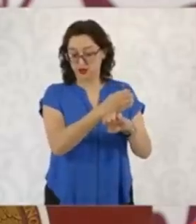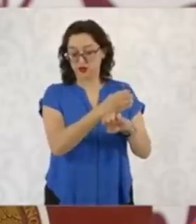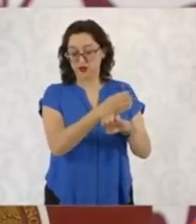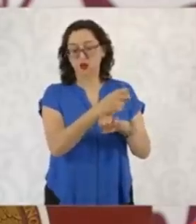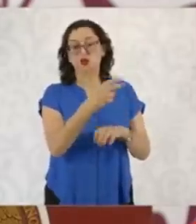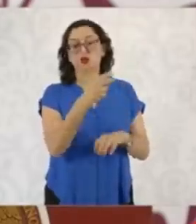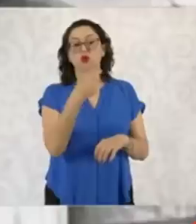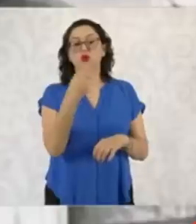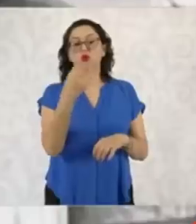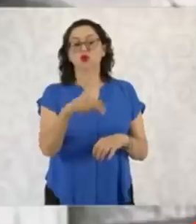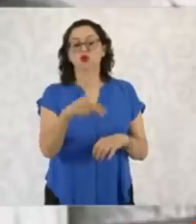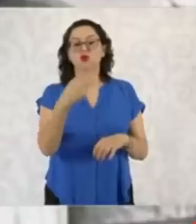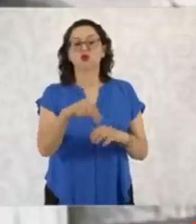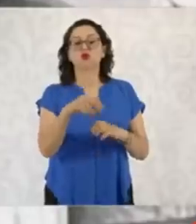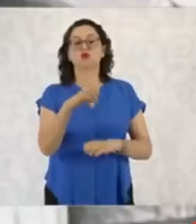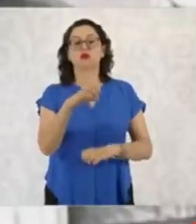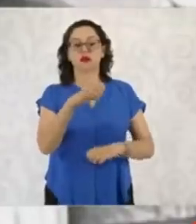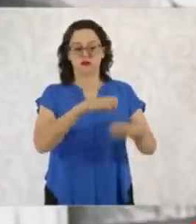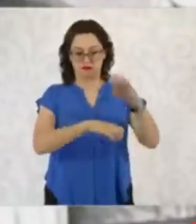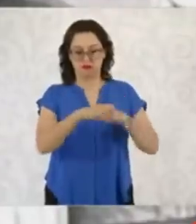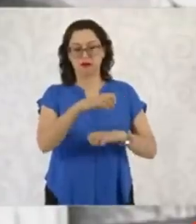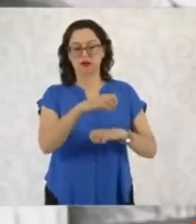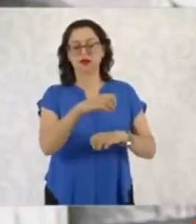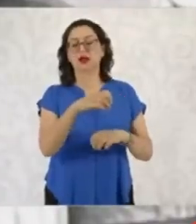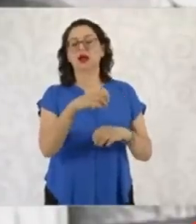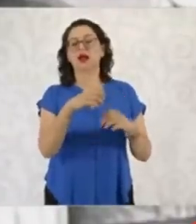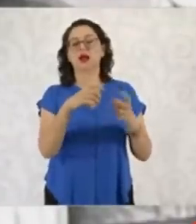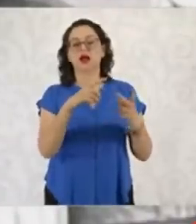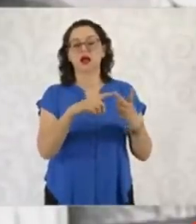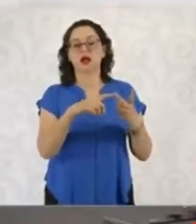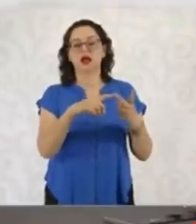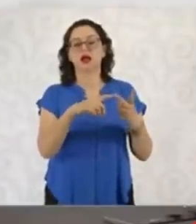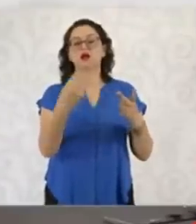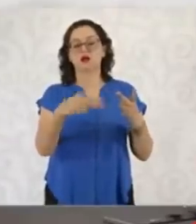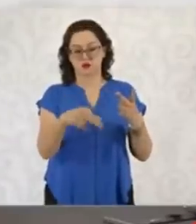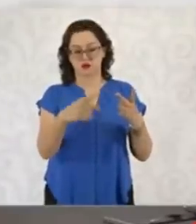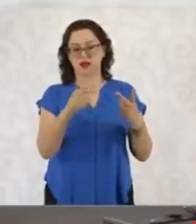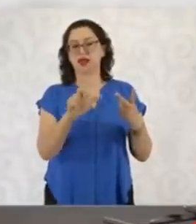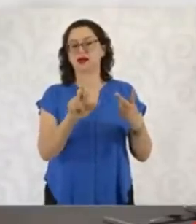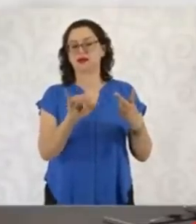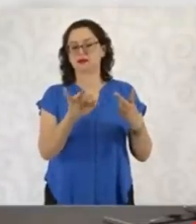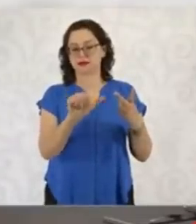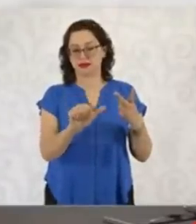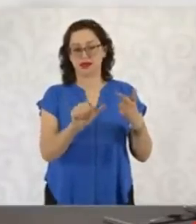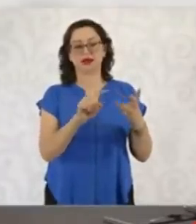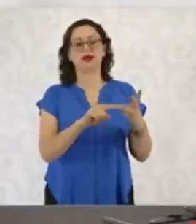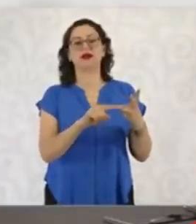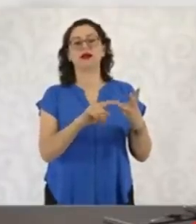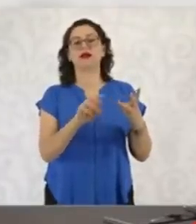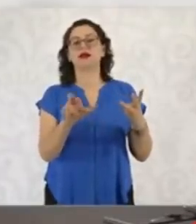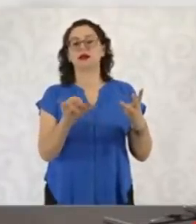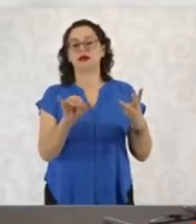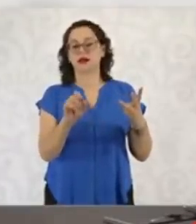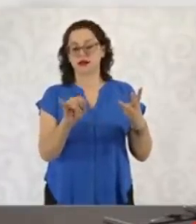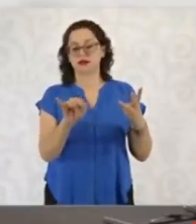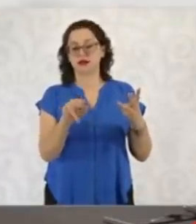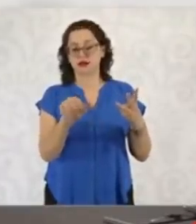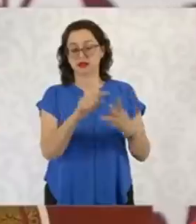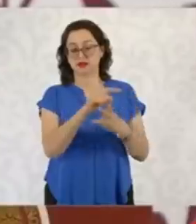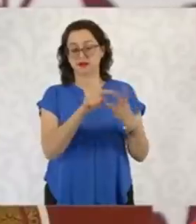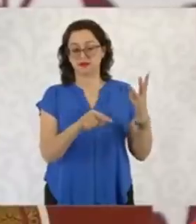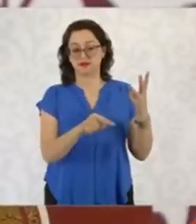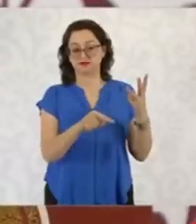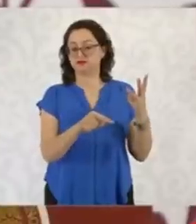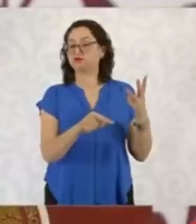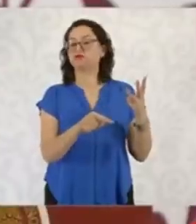una empresa y del propio Genaro García Luna y de Linda Cristina Pereira, fueran de inmediato